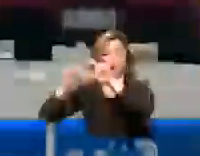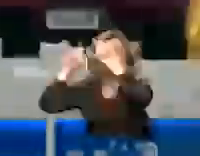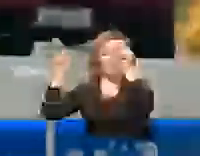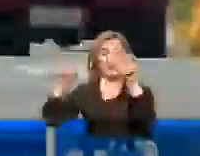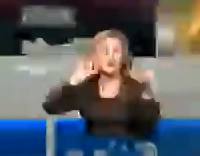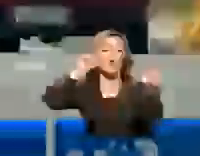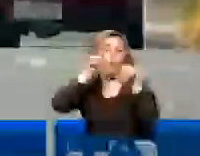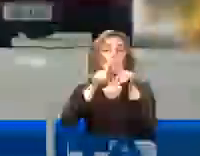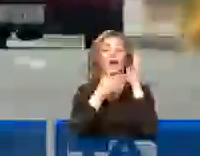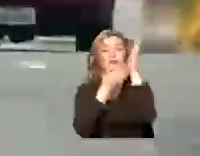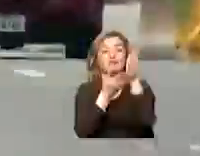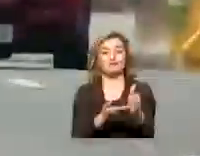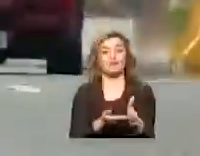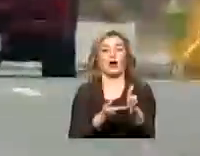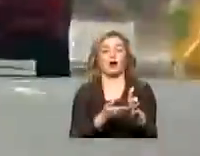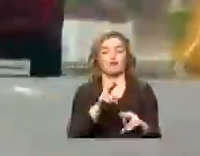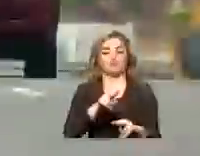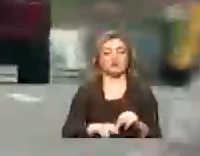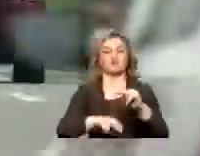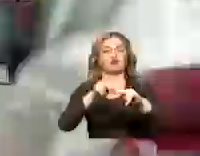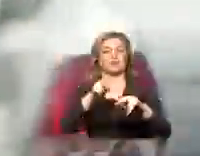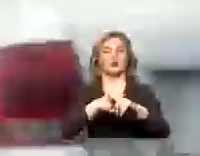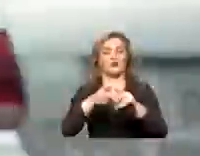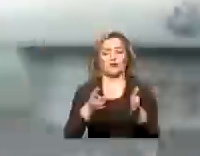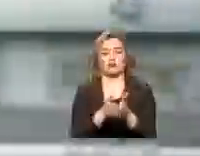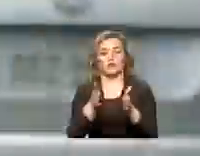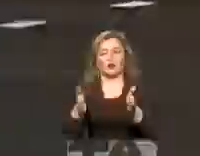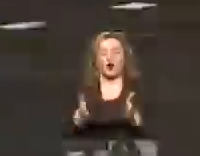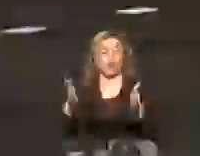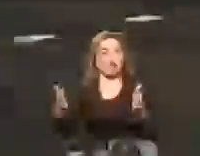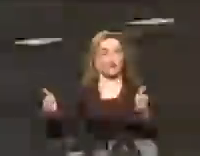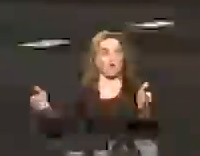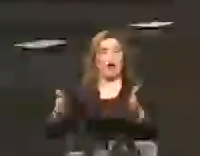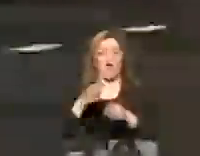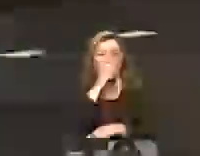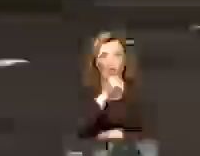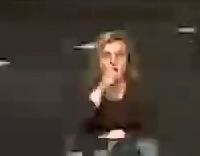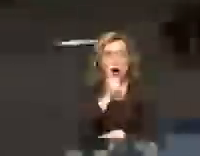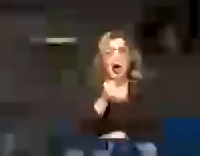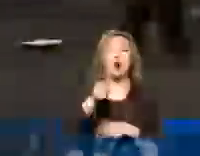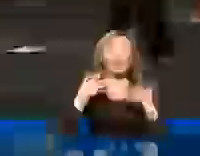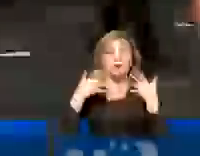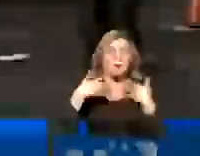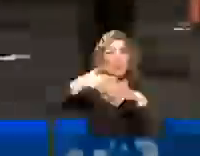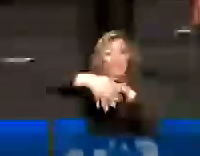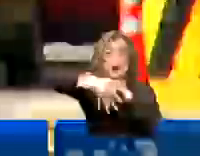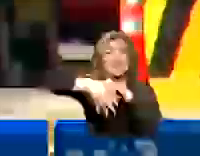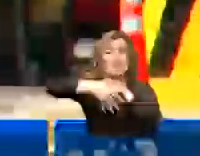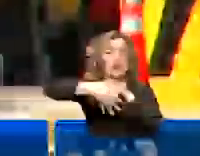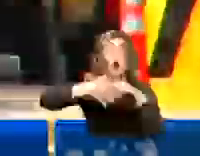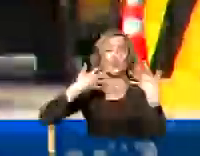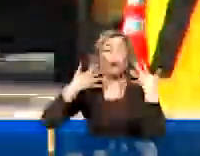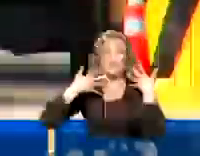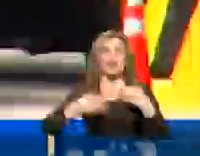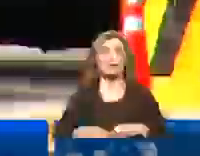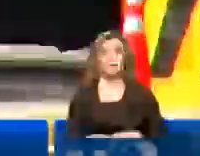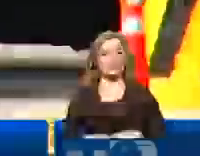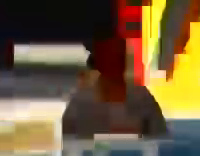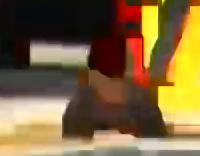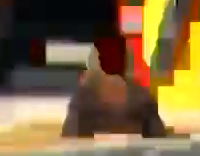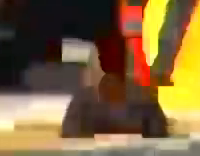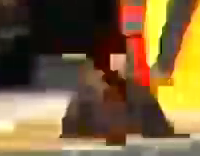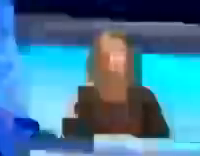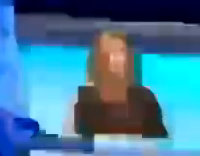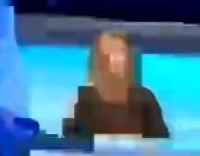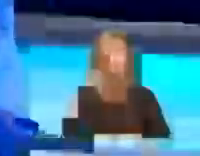concretar, como por ejemplo, la ampliación para varios tramos de las vías a Naranjal-Guayaquil y Machala-Guayaquil. Joana Ramos,